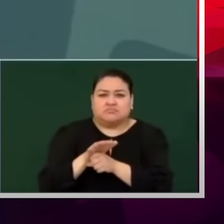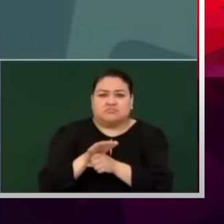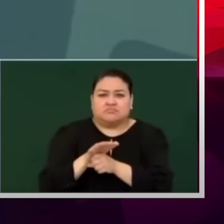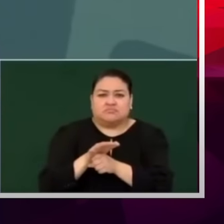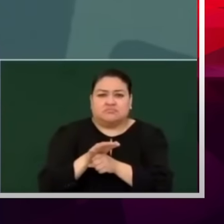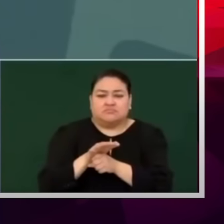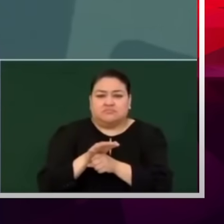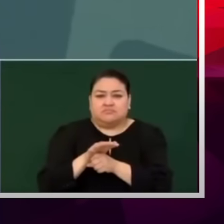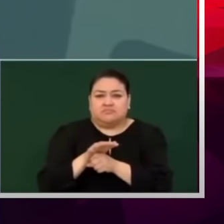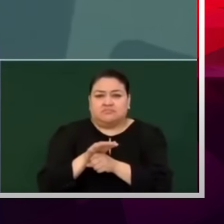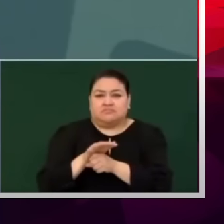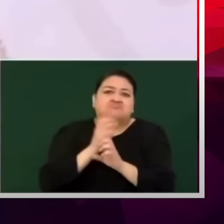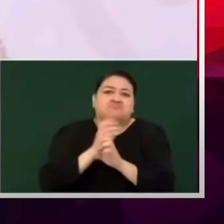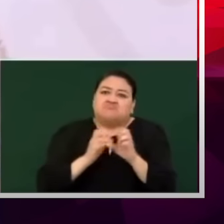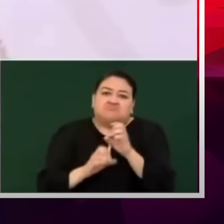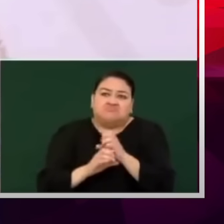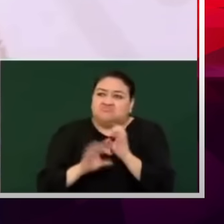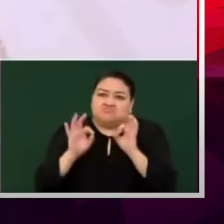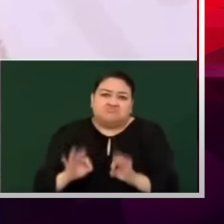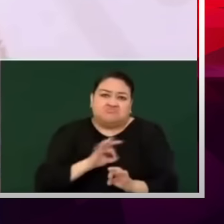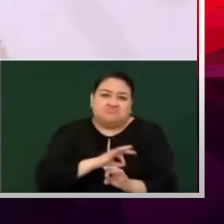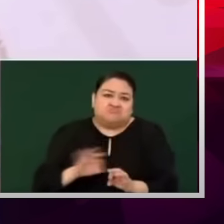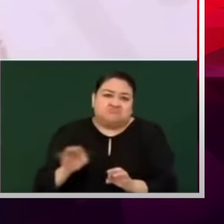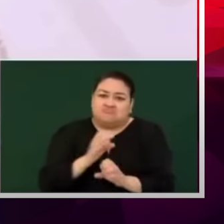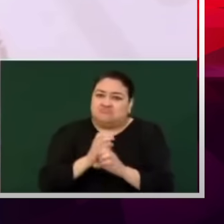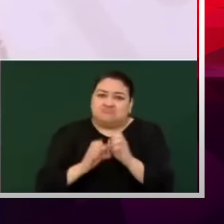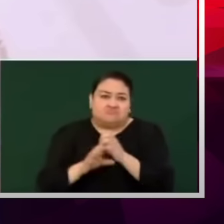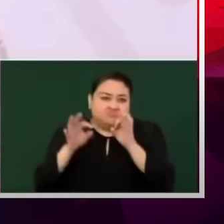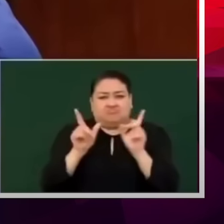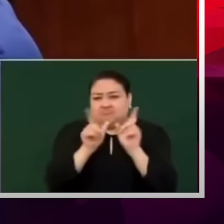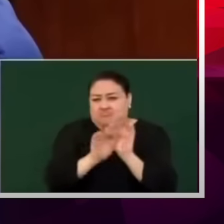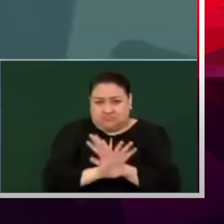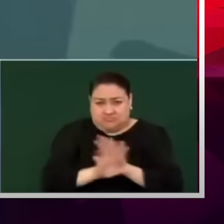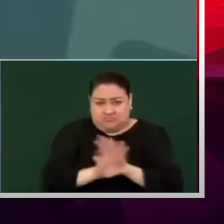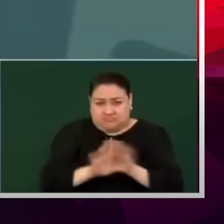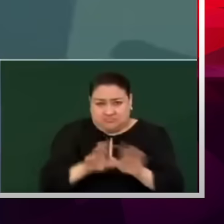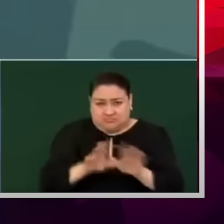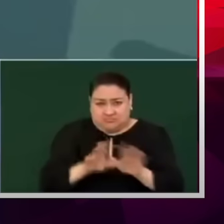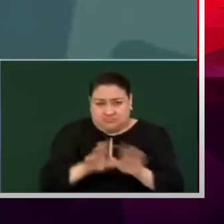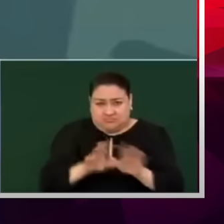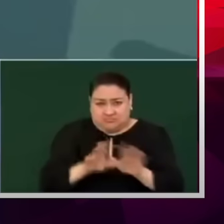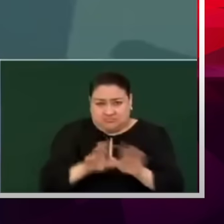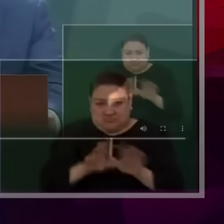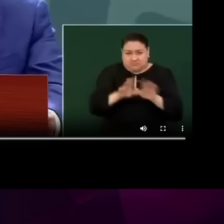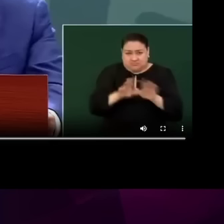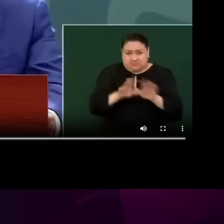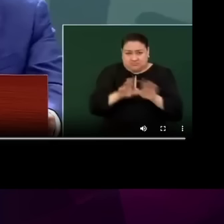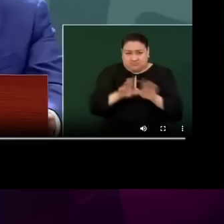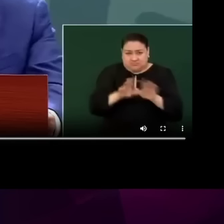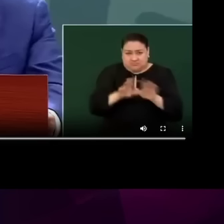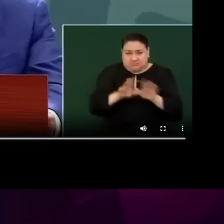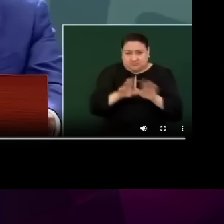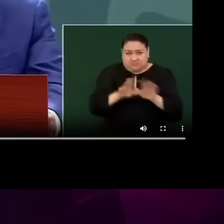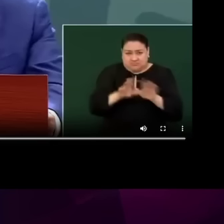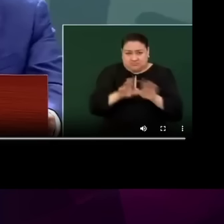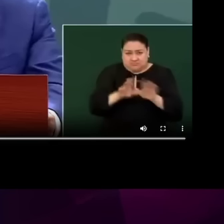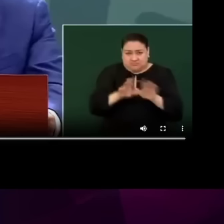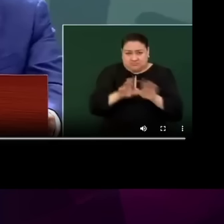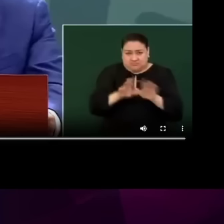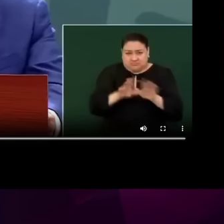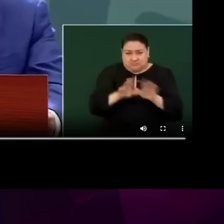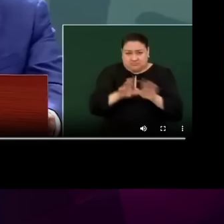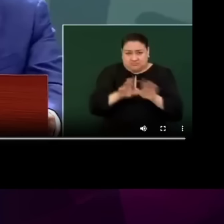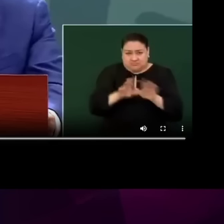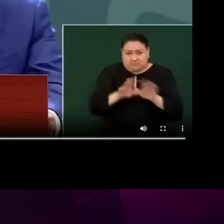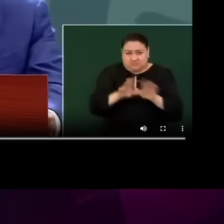sustancias utilizadas para fines médicos. Es lo que señala el presidente López Obrador, fue lo que